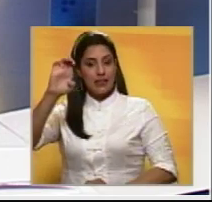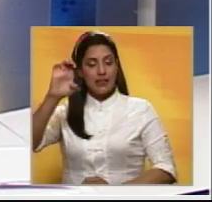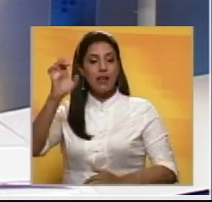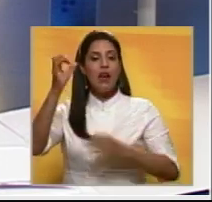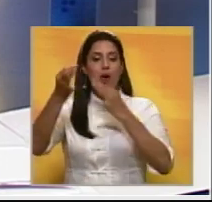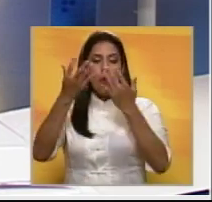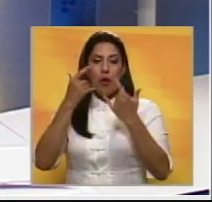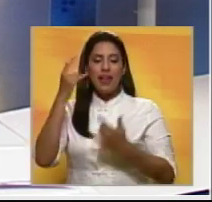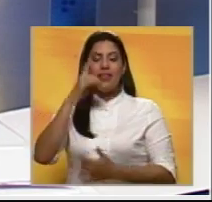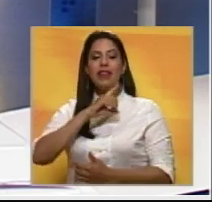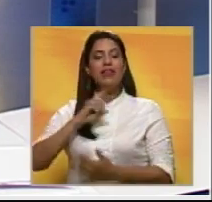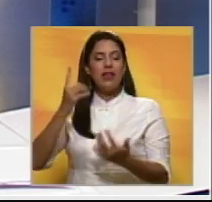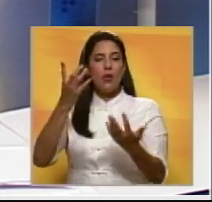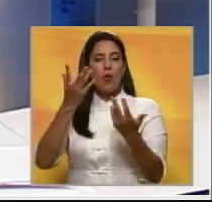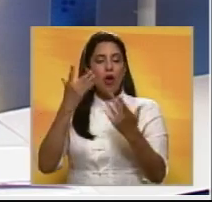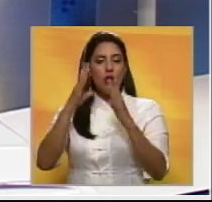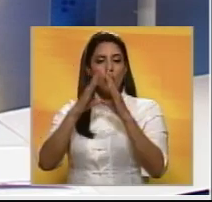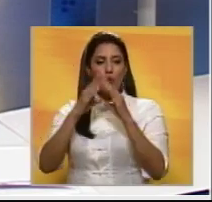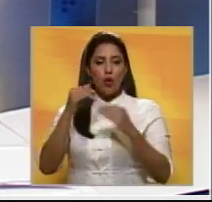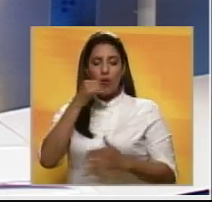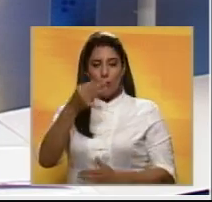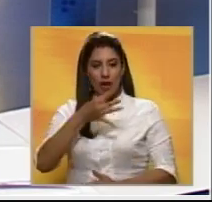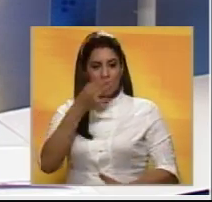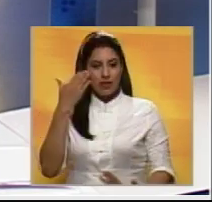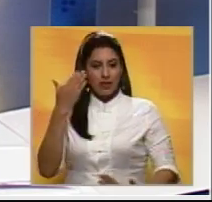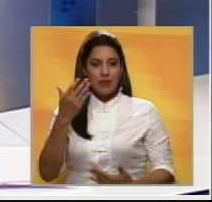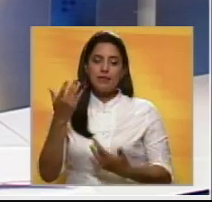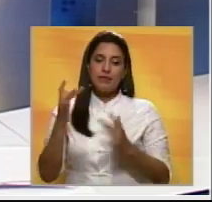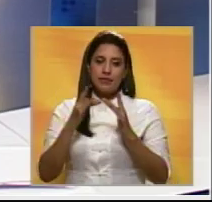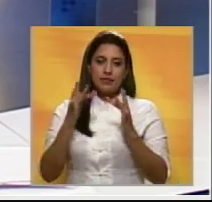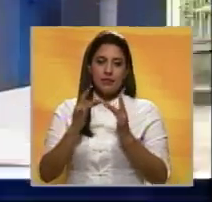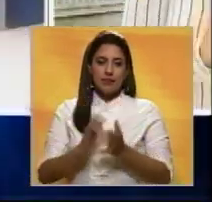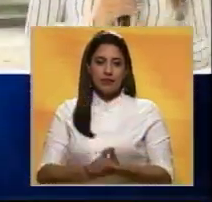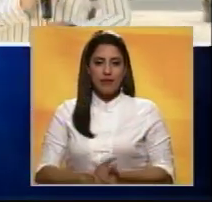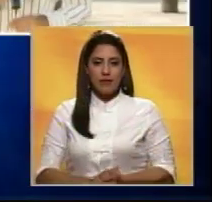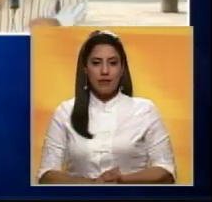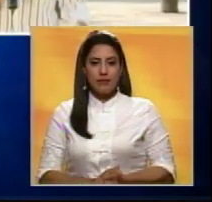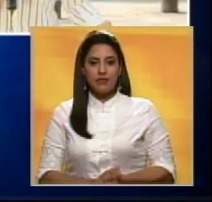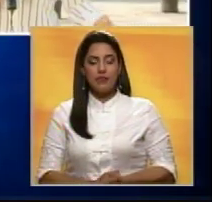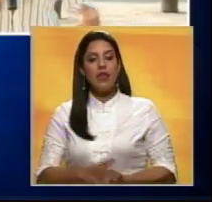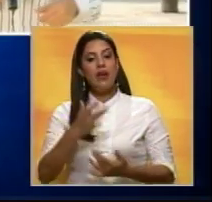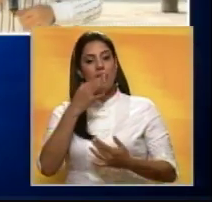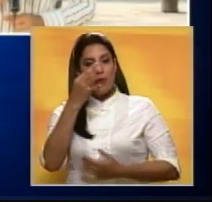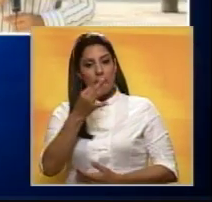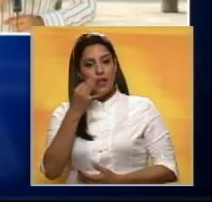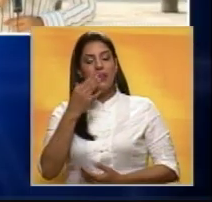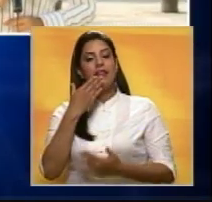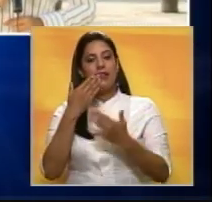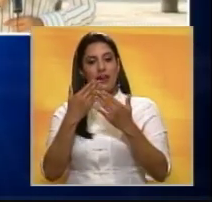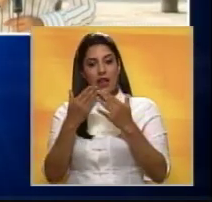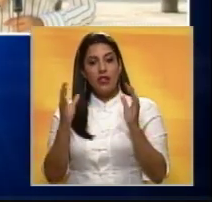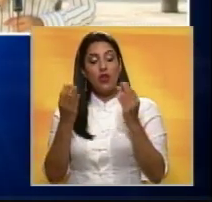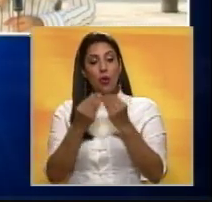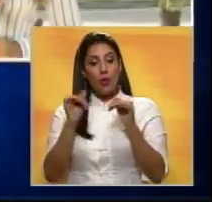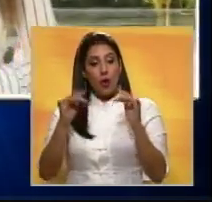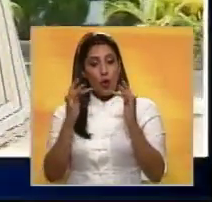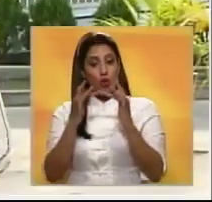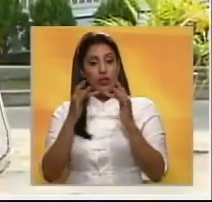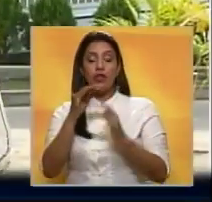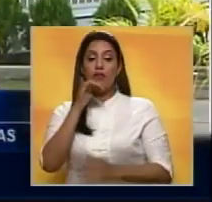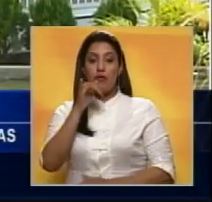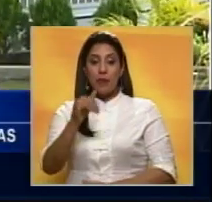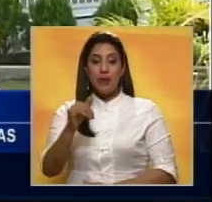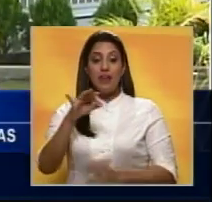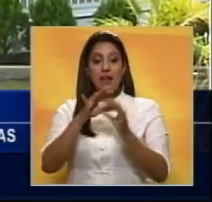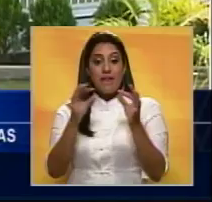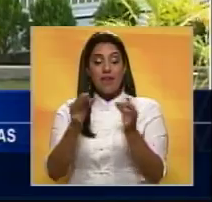Diana Martínez se encuentra en el lugar y nos informa. Buenas tardes, Diana. Adelante. Buenas tardes, gracias por este contacto